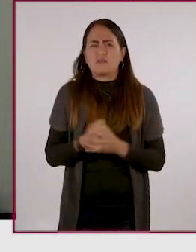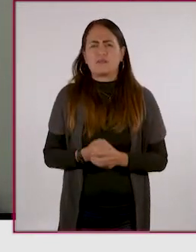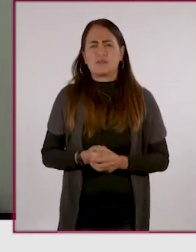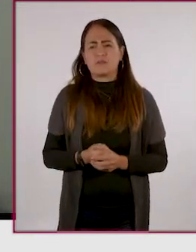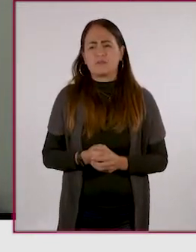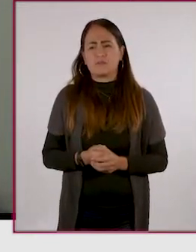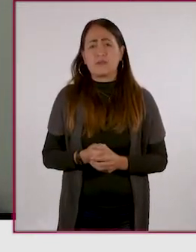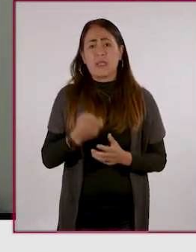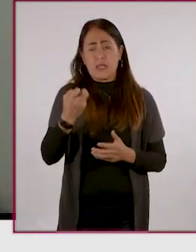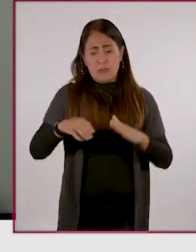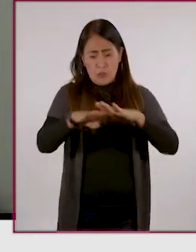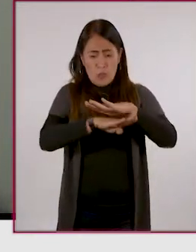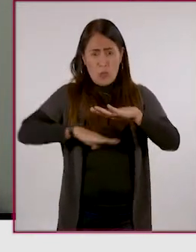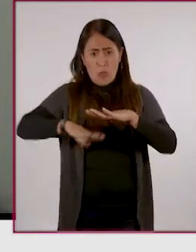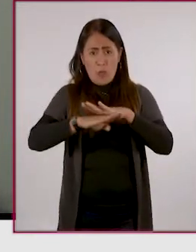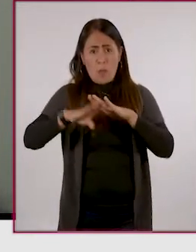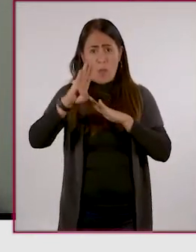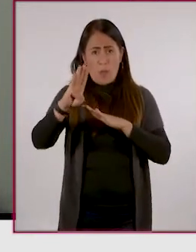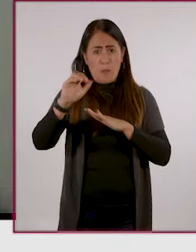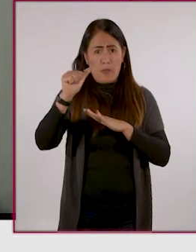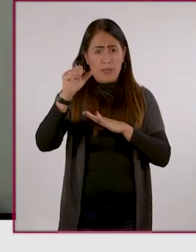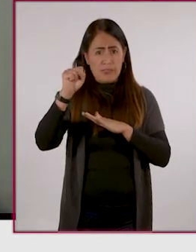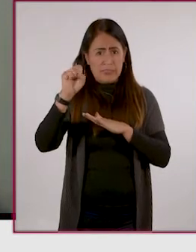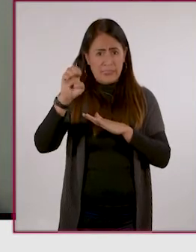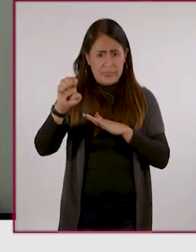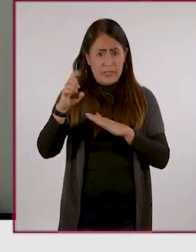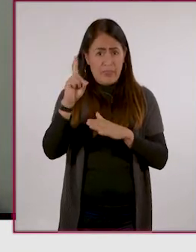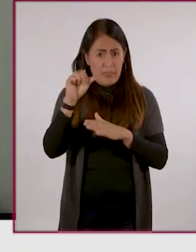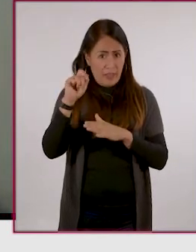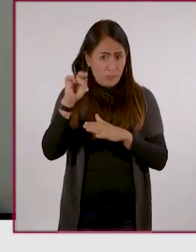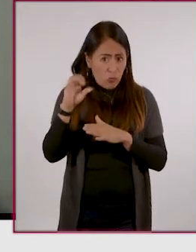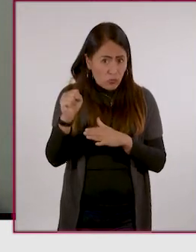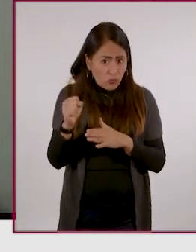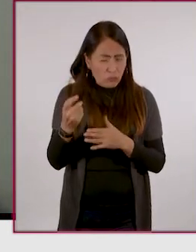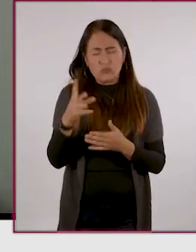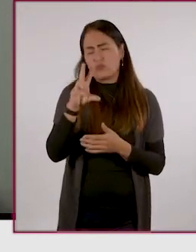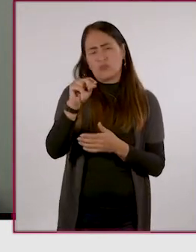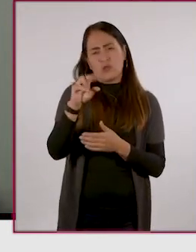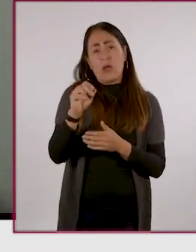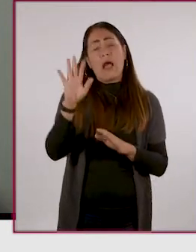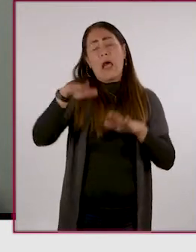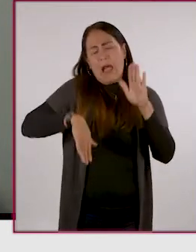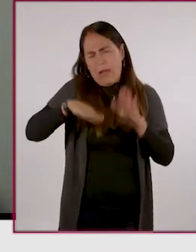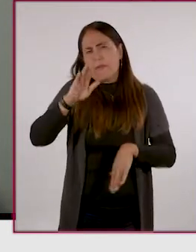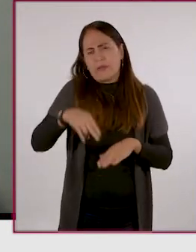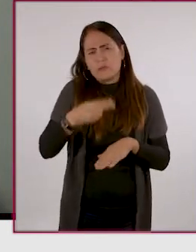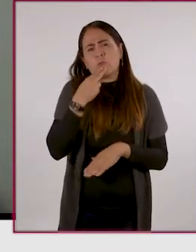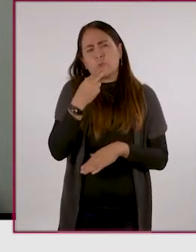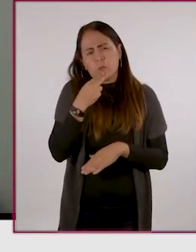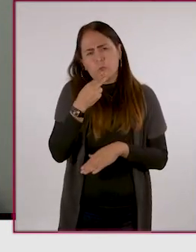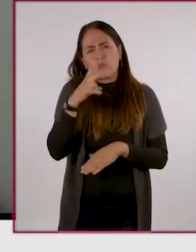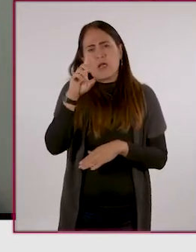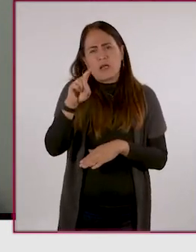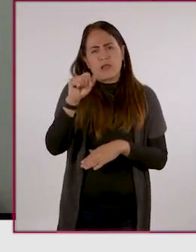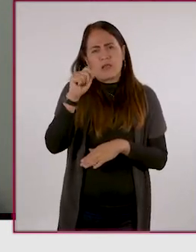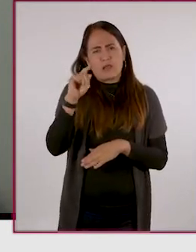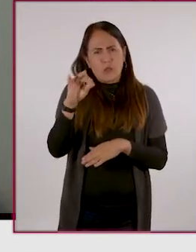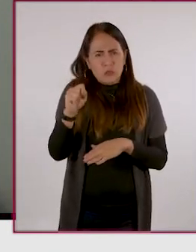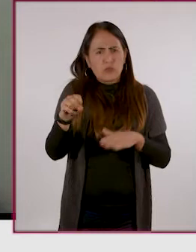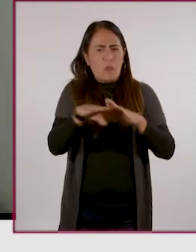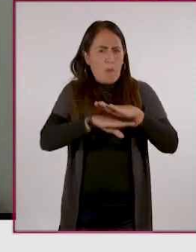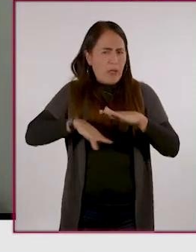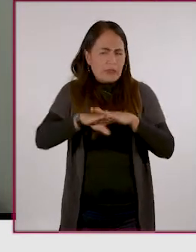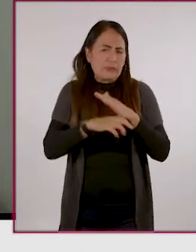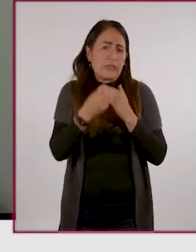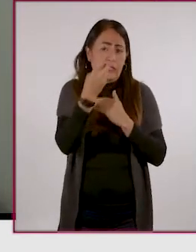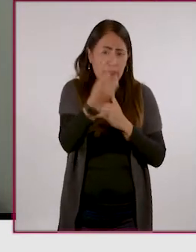puede llegar una hoja de cálculo, ¿no? O sea, una hoja de cálculo no es una base de datos, ¿no? O sea, eso es otra cosa, ¿no? Que las ocupemos como parte de